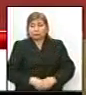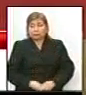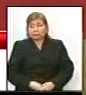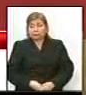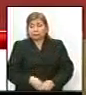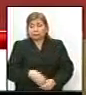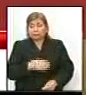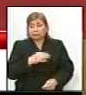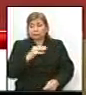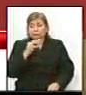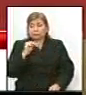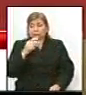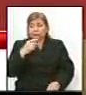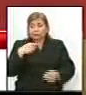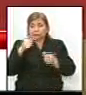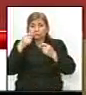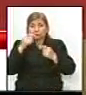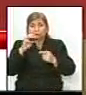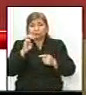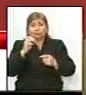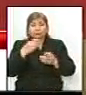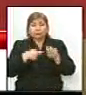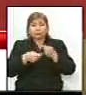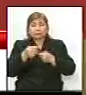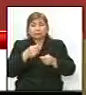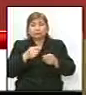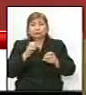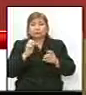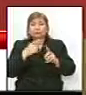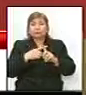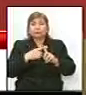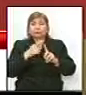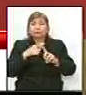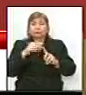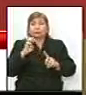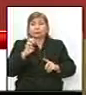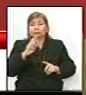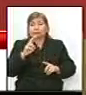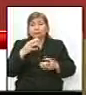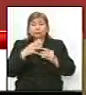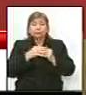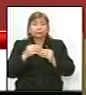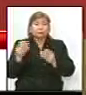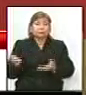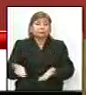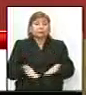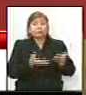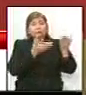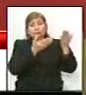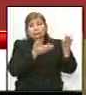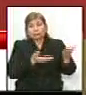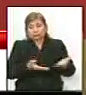del MINCETUR, o sea, de Comercio Exterior. Lo que queremos es, pues, lo que producimos, nos ayudan